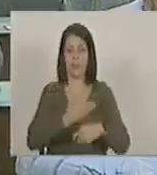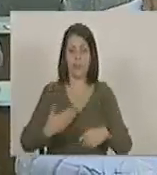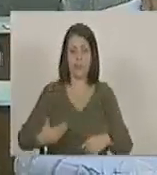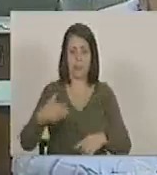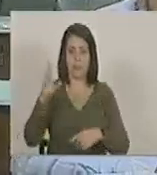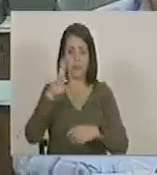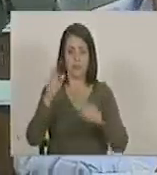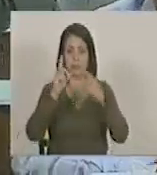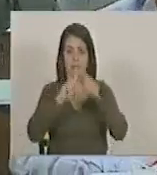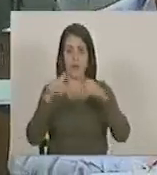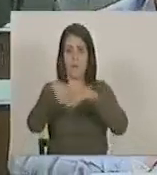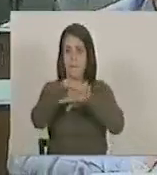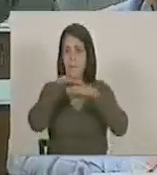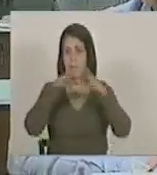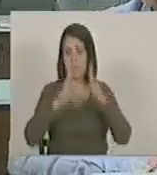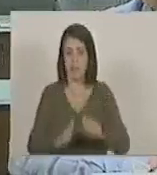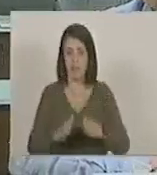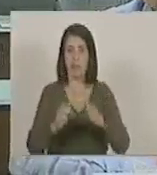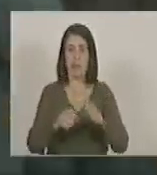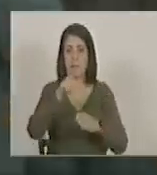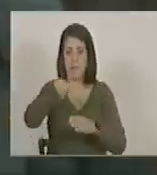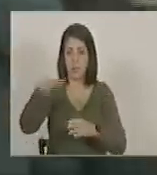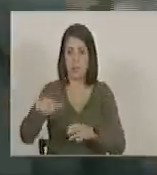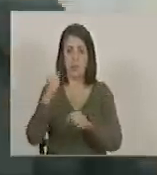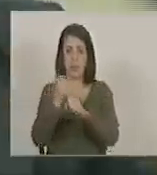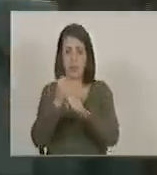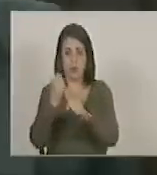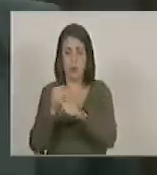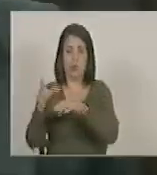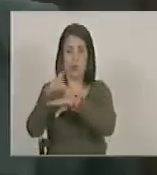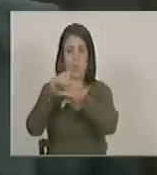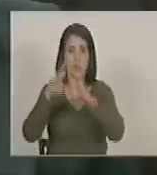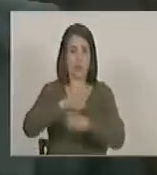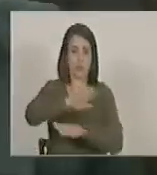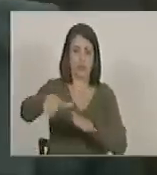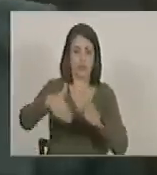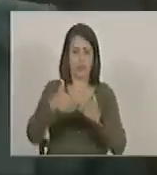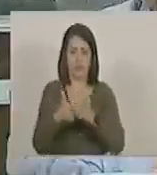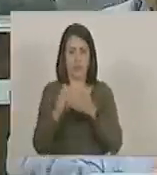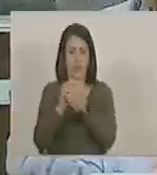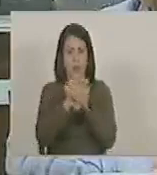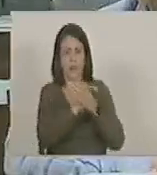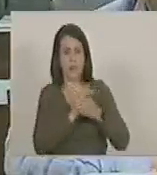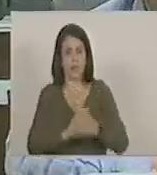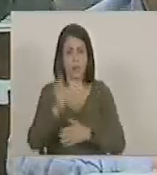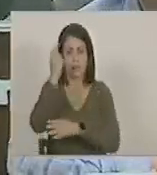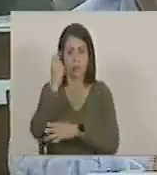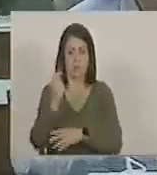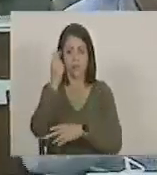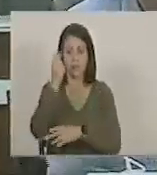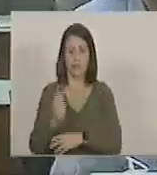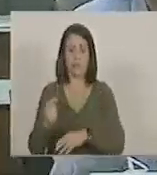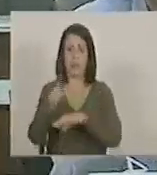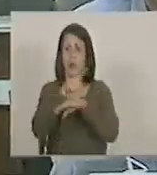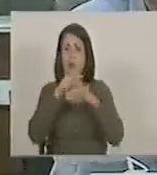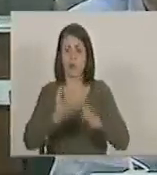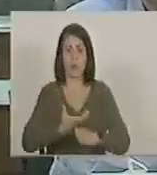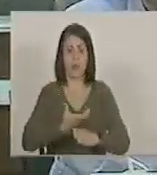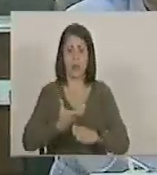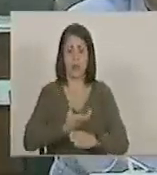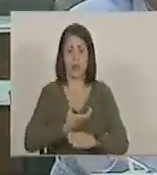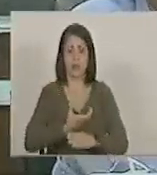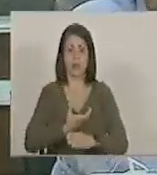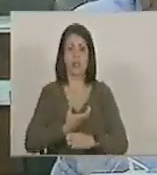de la República, los ministros, los funcionarios gubernamentales, a todos los colegas parlamentarios, gobernadores,